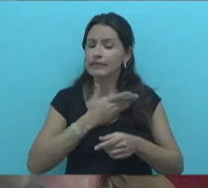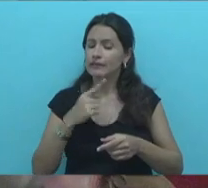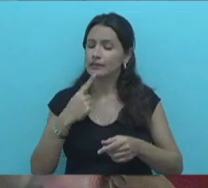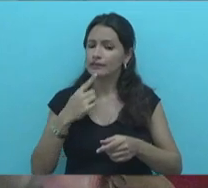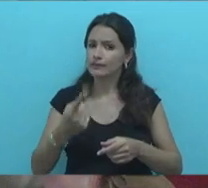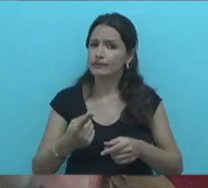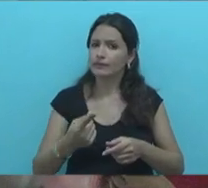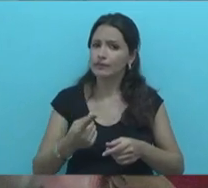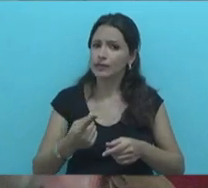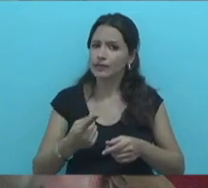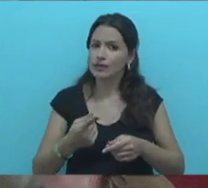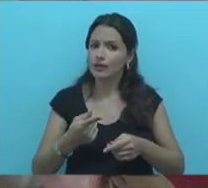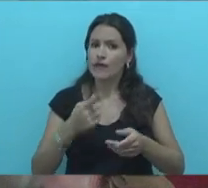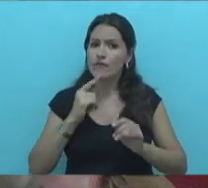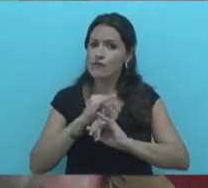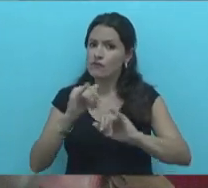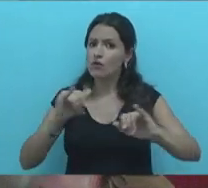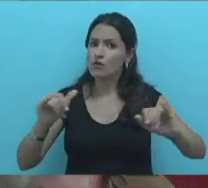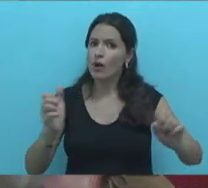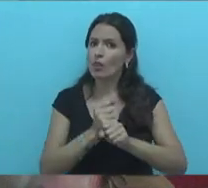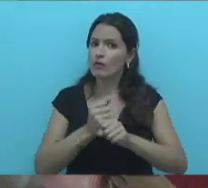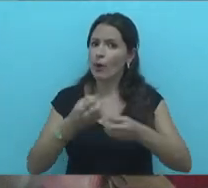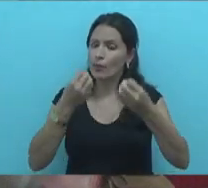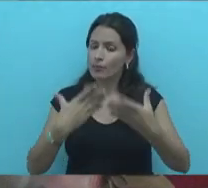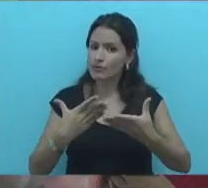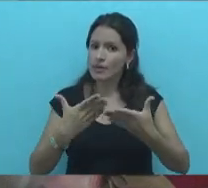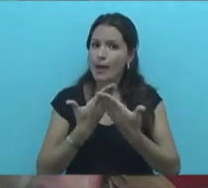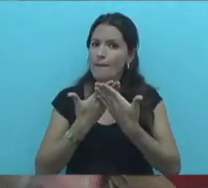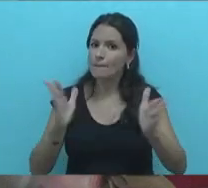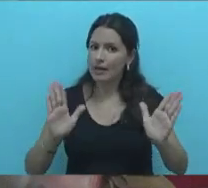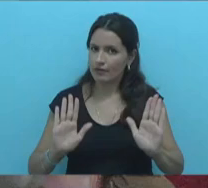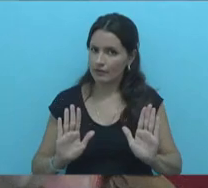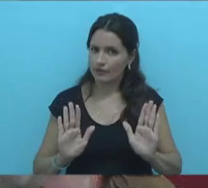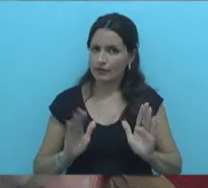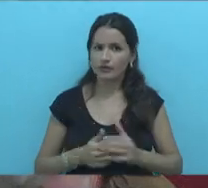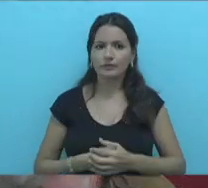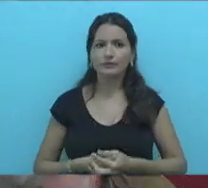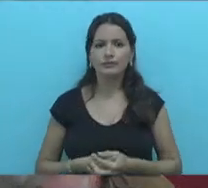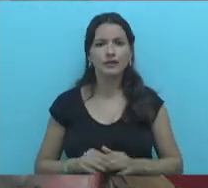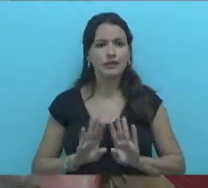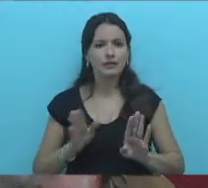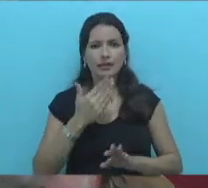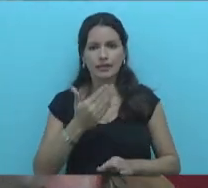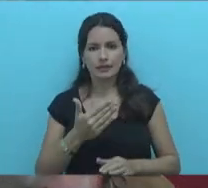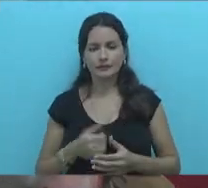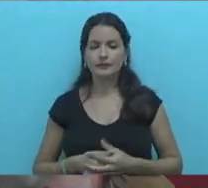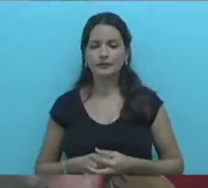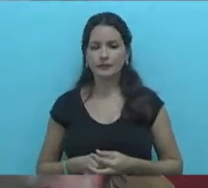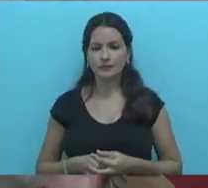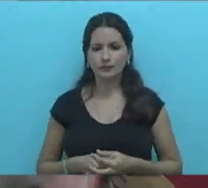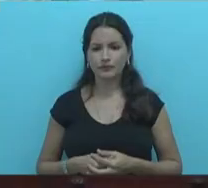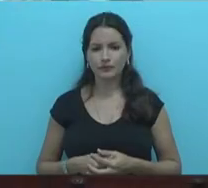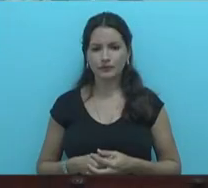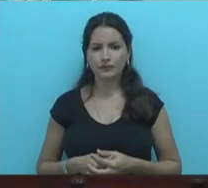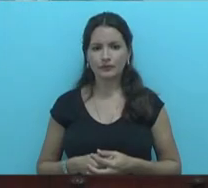sea un servicio donde reine plenamente la libertad de prensa y la libertad de expresión. Gracias. Gracias, diputado.